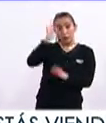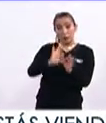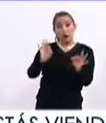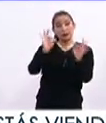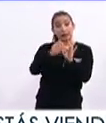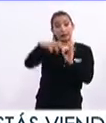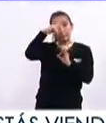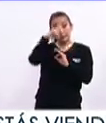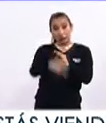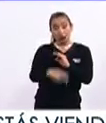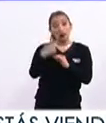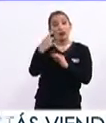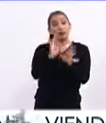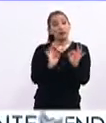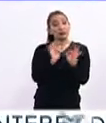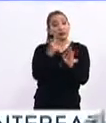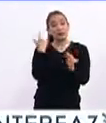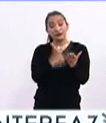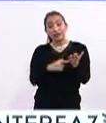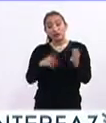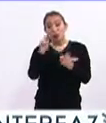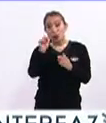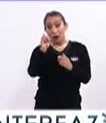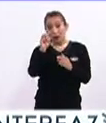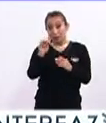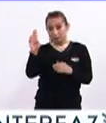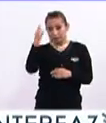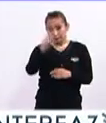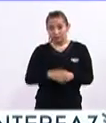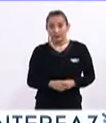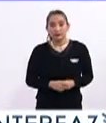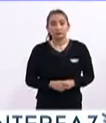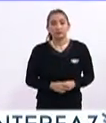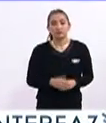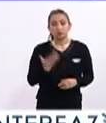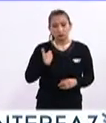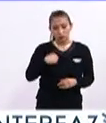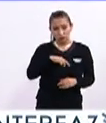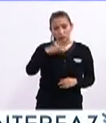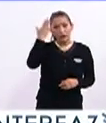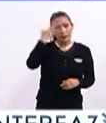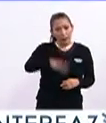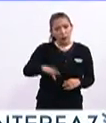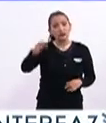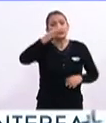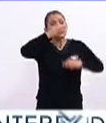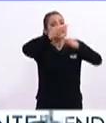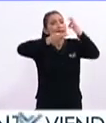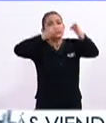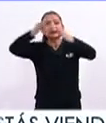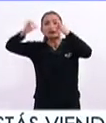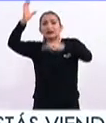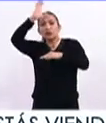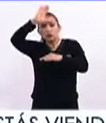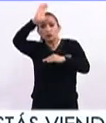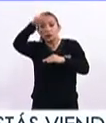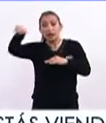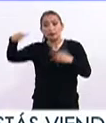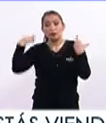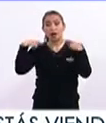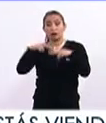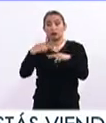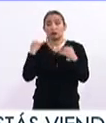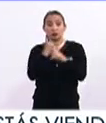en nuestro país y su importancia dentro de la UAM. Entendemos a la difusión cultural como parte integral del trabajo de